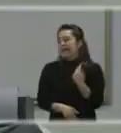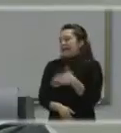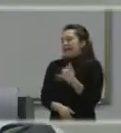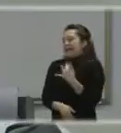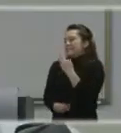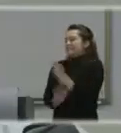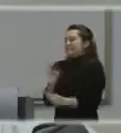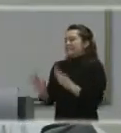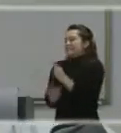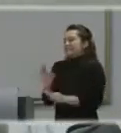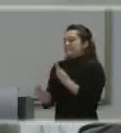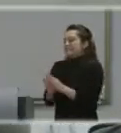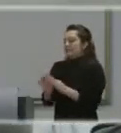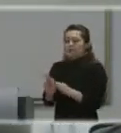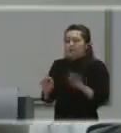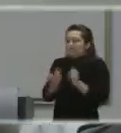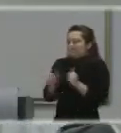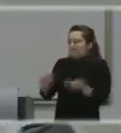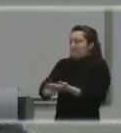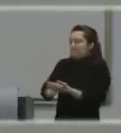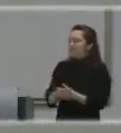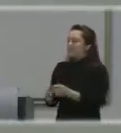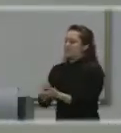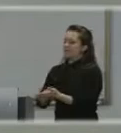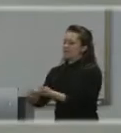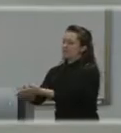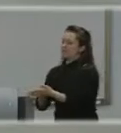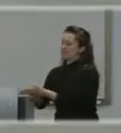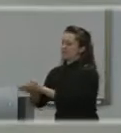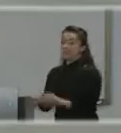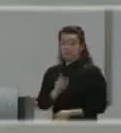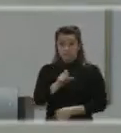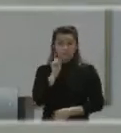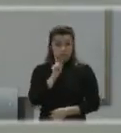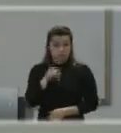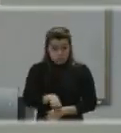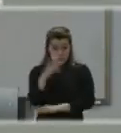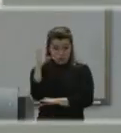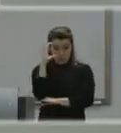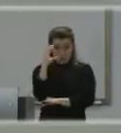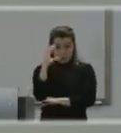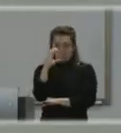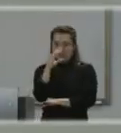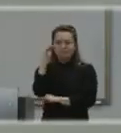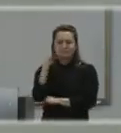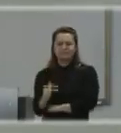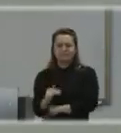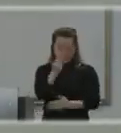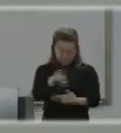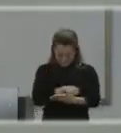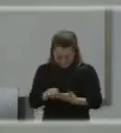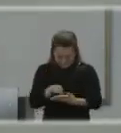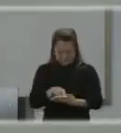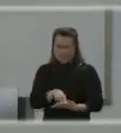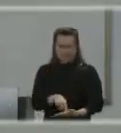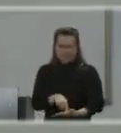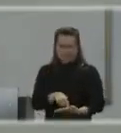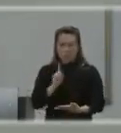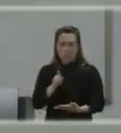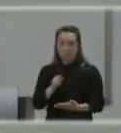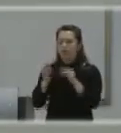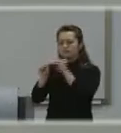tratamiento, pero se lo dijeron sin intérpretes. En muchos casos, las personas sordas en Colombia tienen un nivel muy bajo de lectoescritura porque han